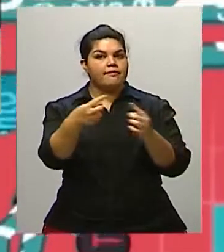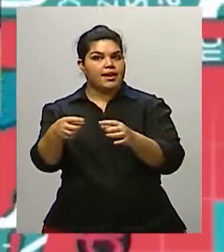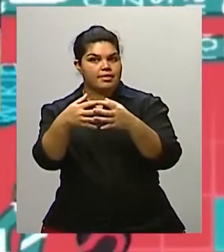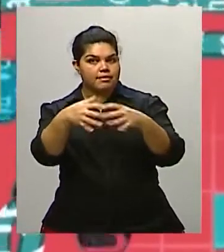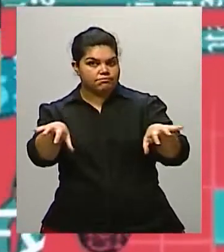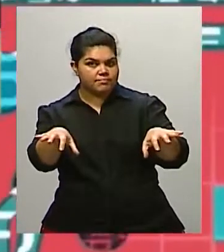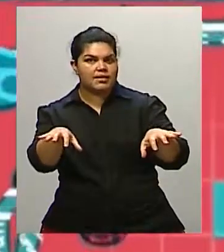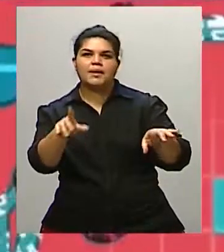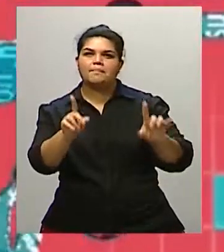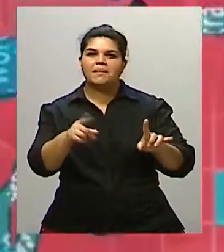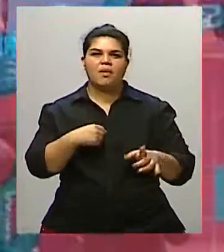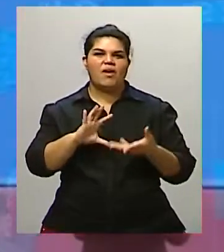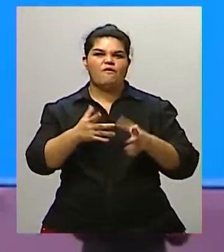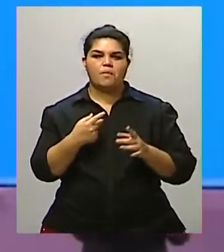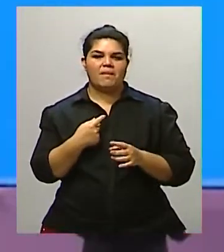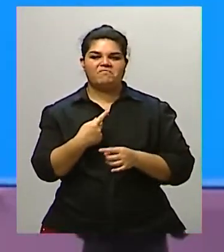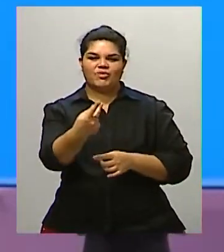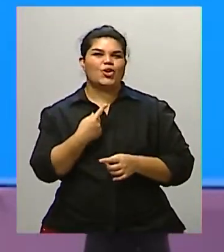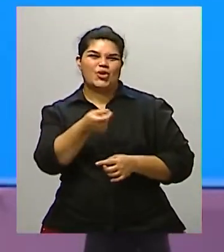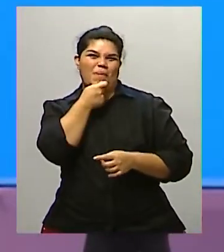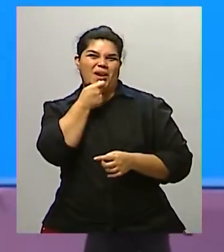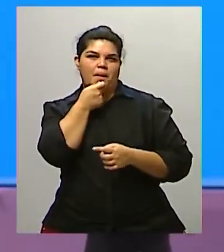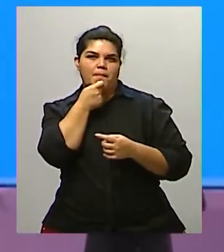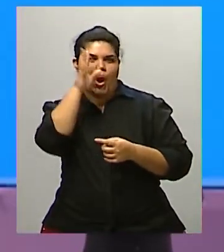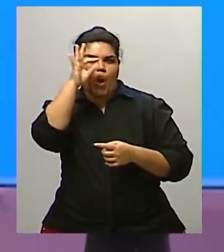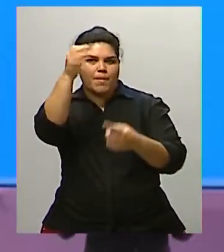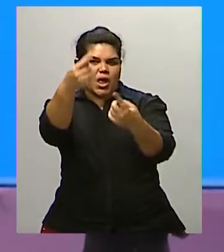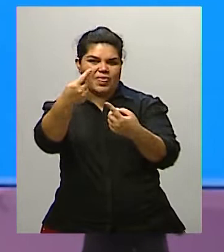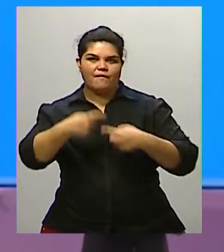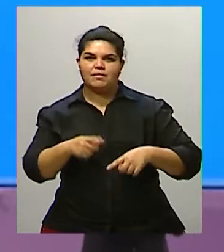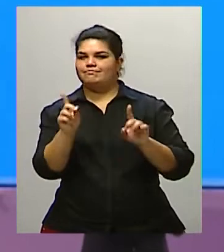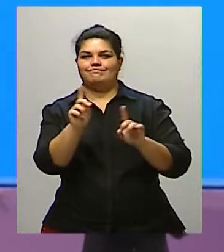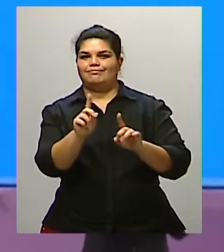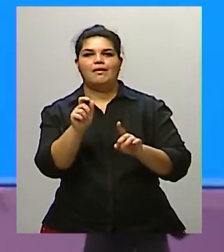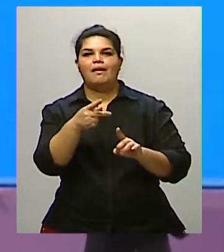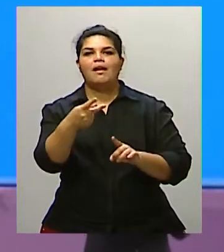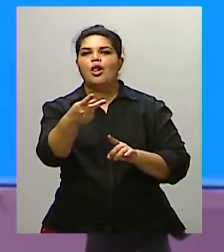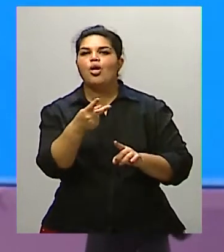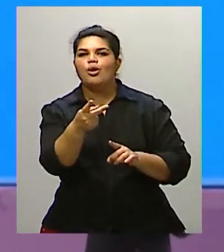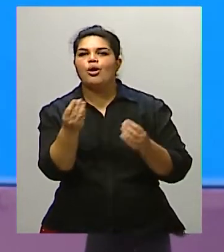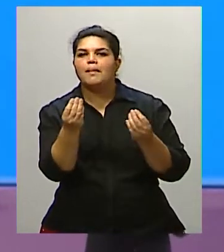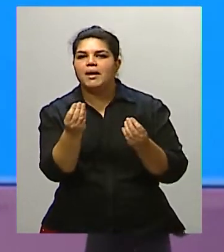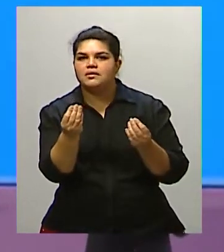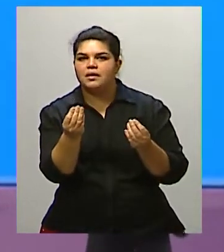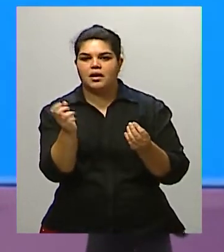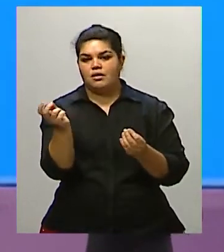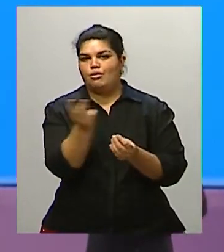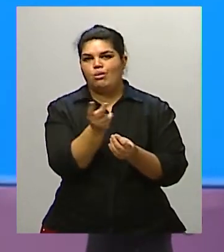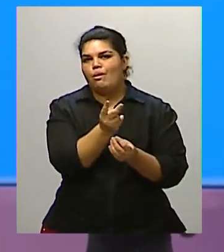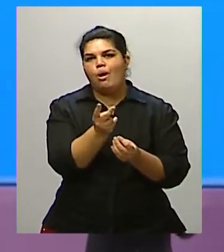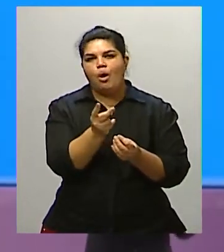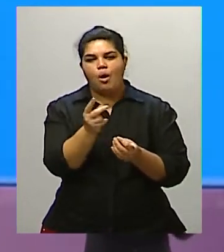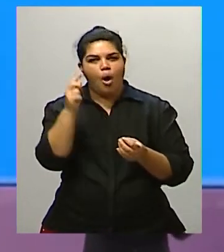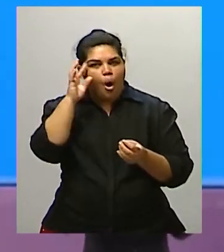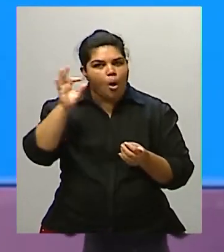podemos tener vos, yo, son diferencias políticas, digamos. Hay temas que los unen